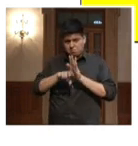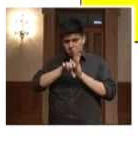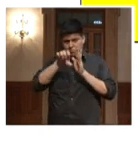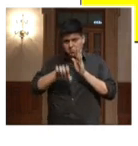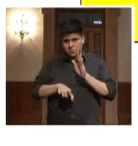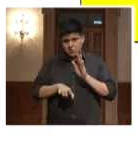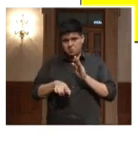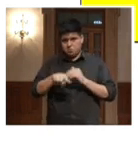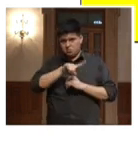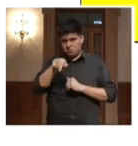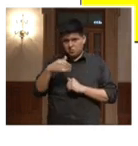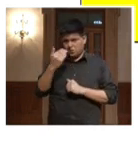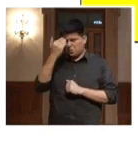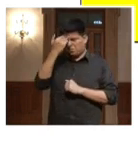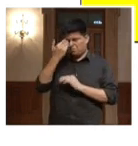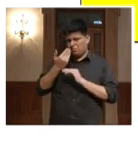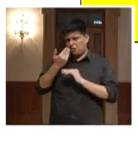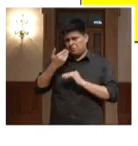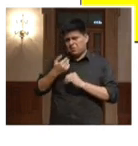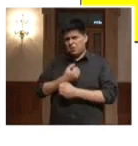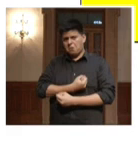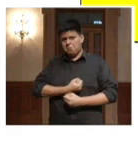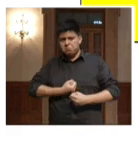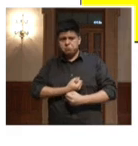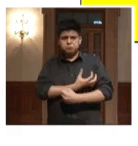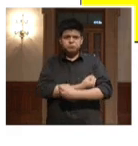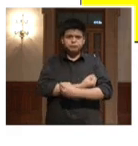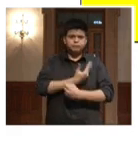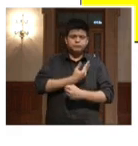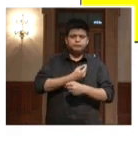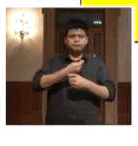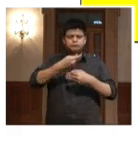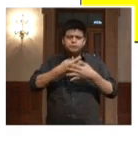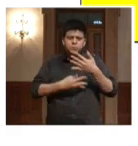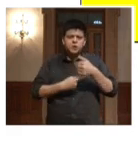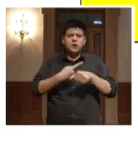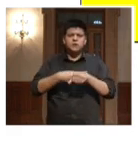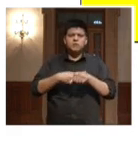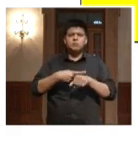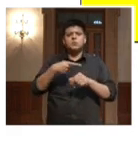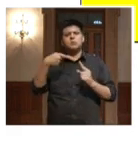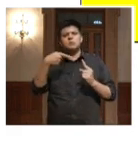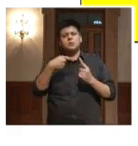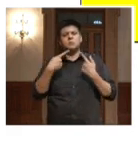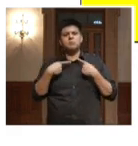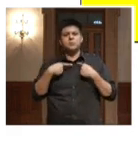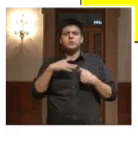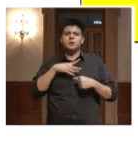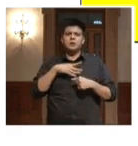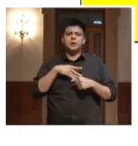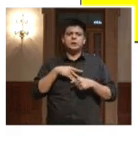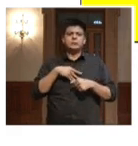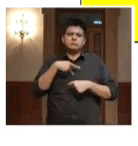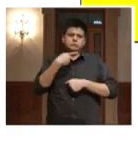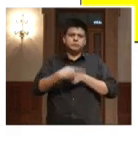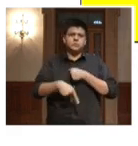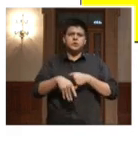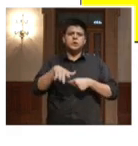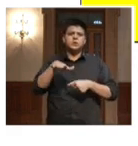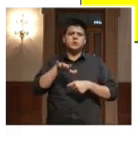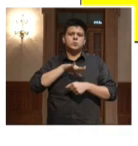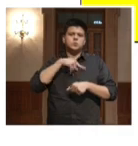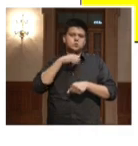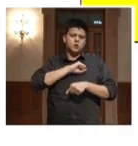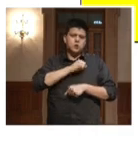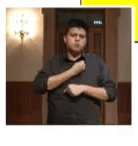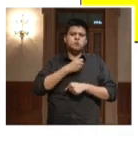que ya conocemos, hipertensión, obesidad o alguna otra patología, pues el paciente tiene el factor de riesgo más importante, que era la edad,